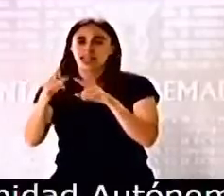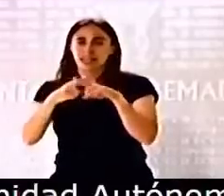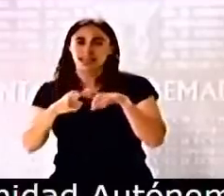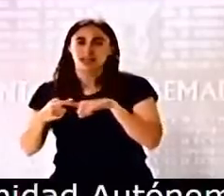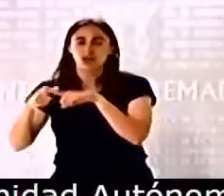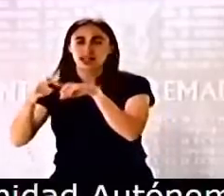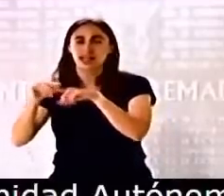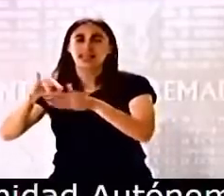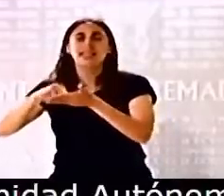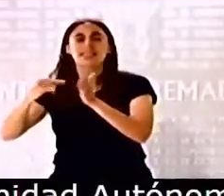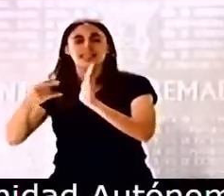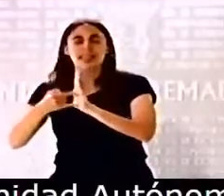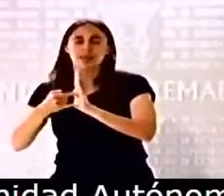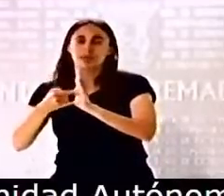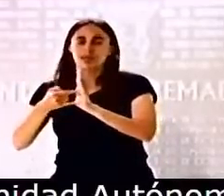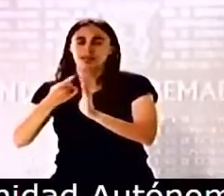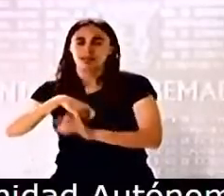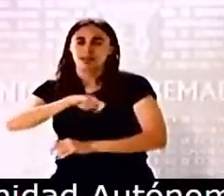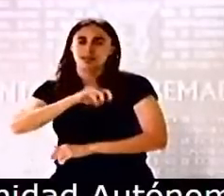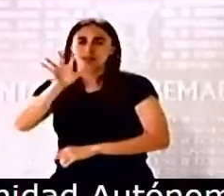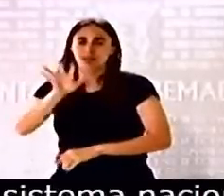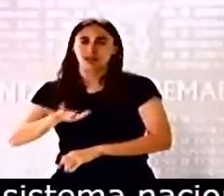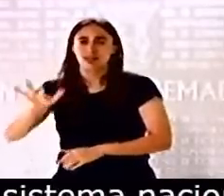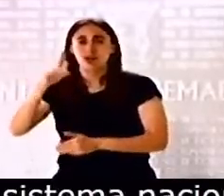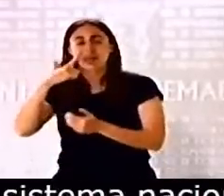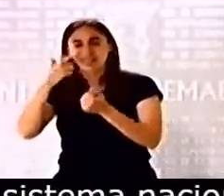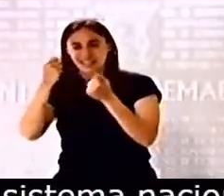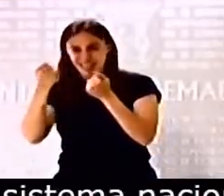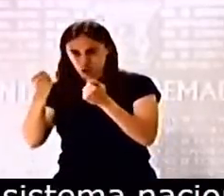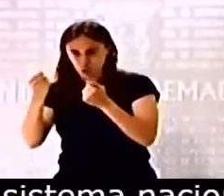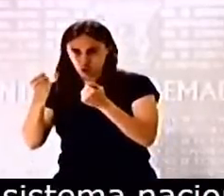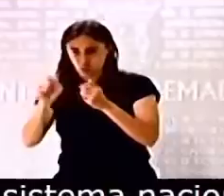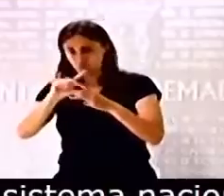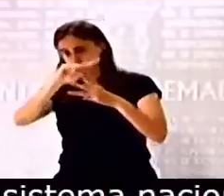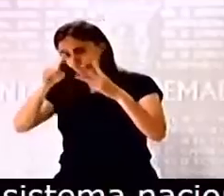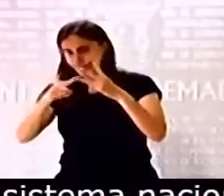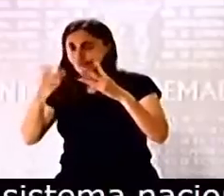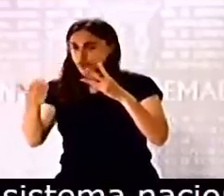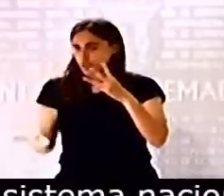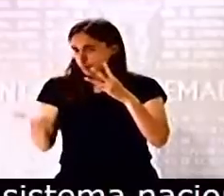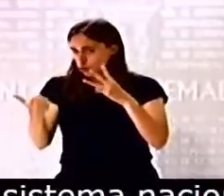Salud. Tres hechos absolutamente fundamentales.